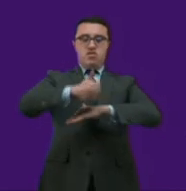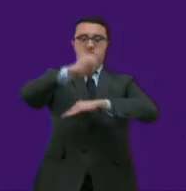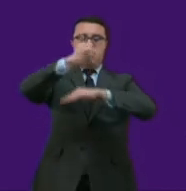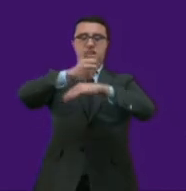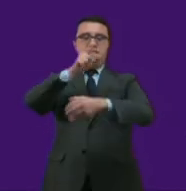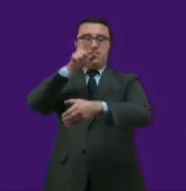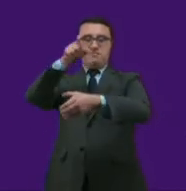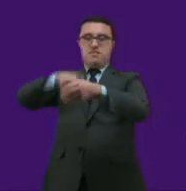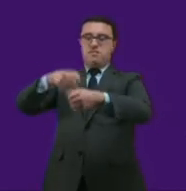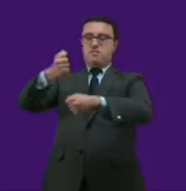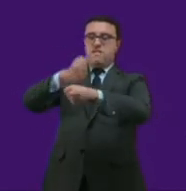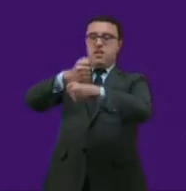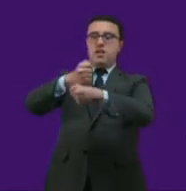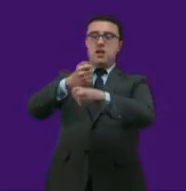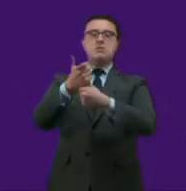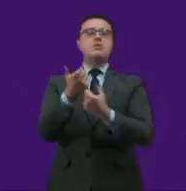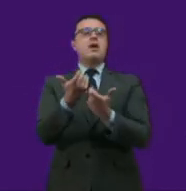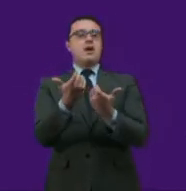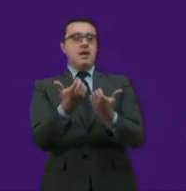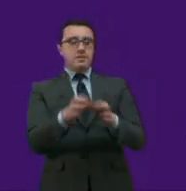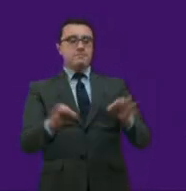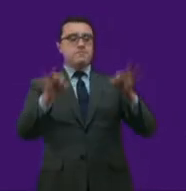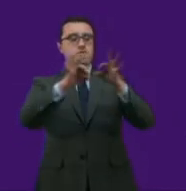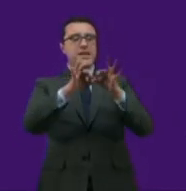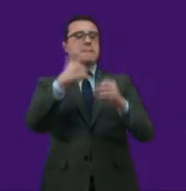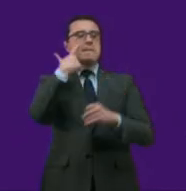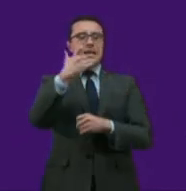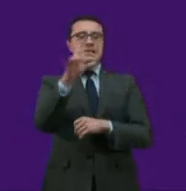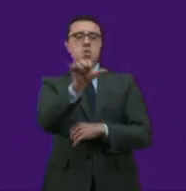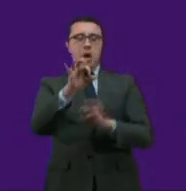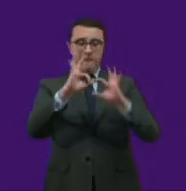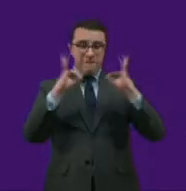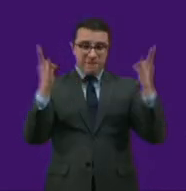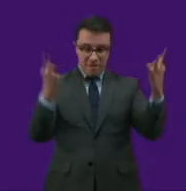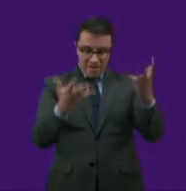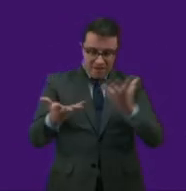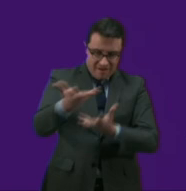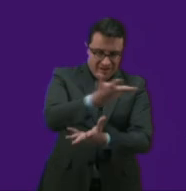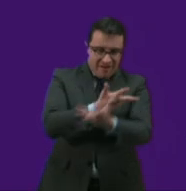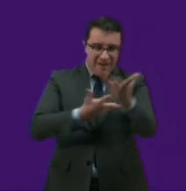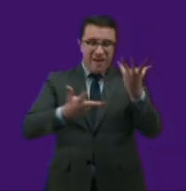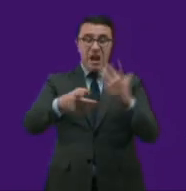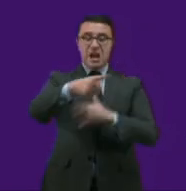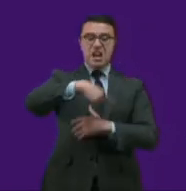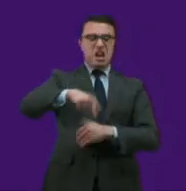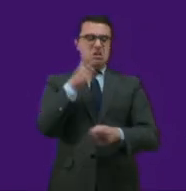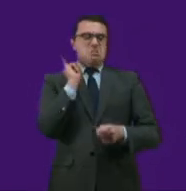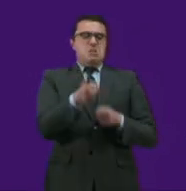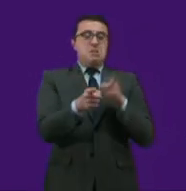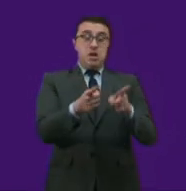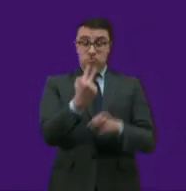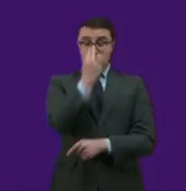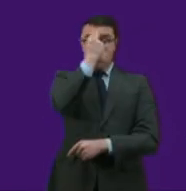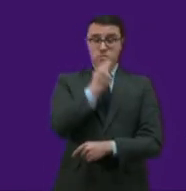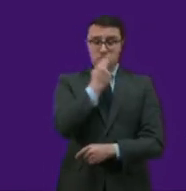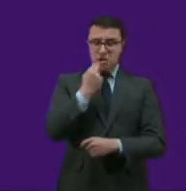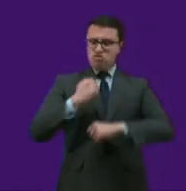Si el jefe no es empático, si no se vuelve en familia, no va a haber ese compromiso y no va a haber ese equipo